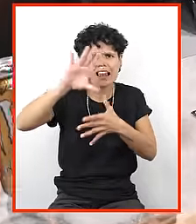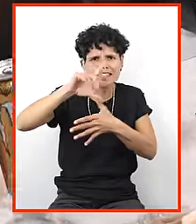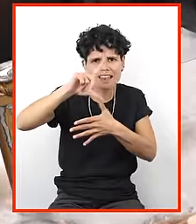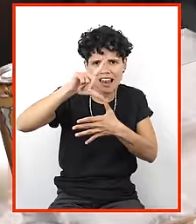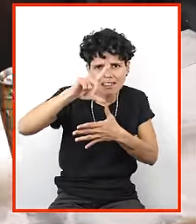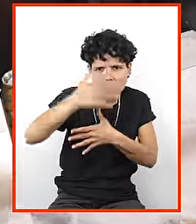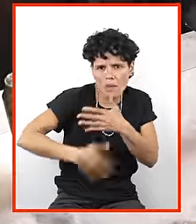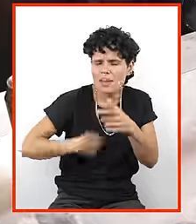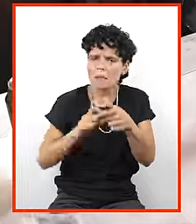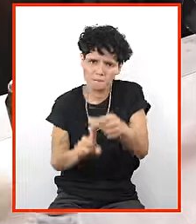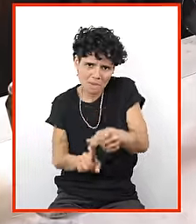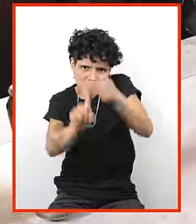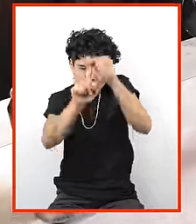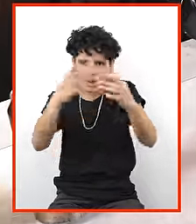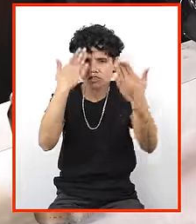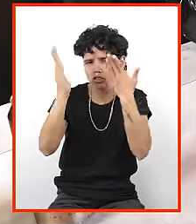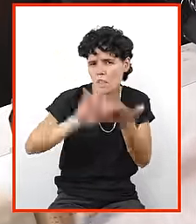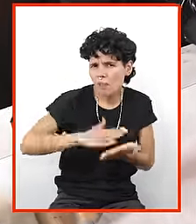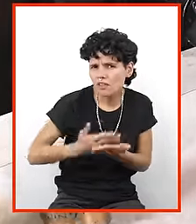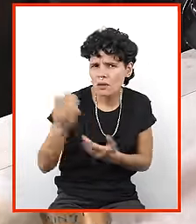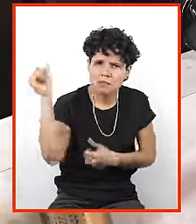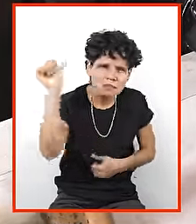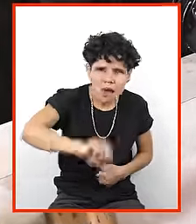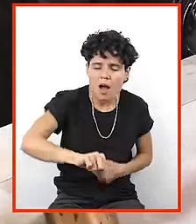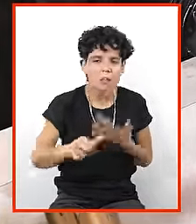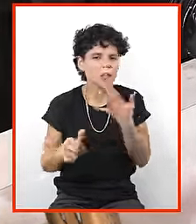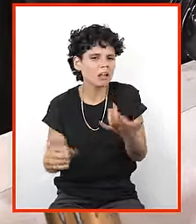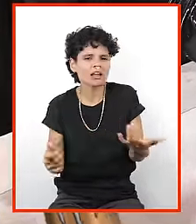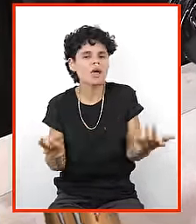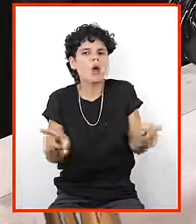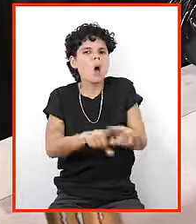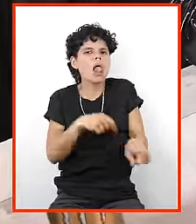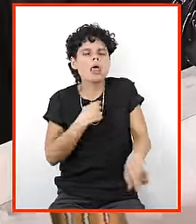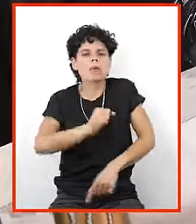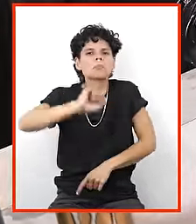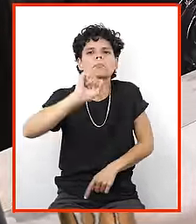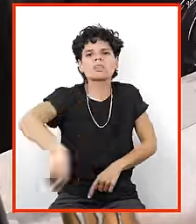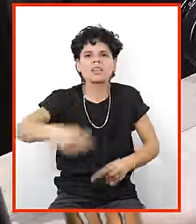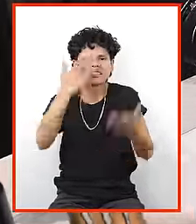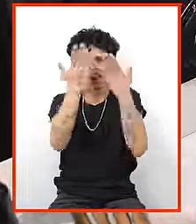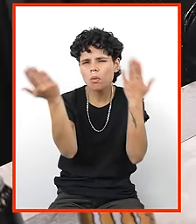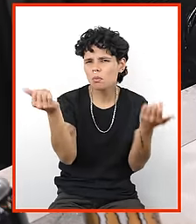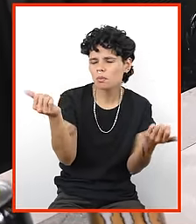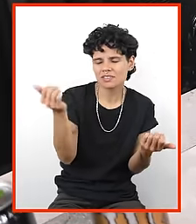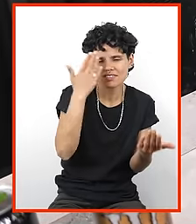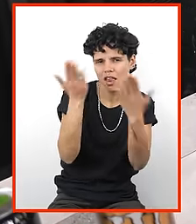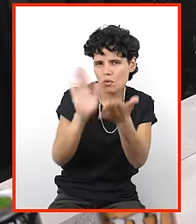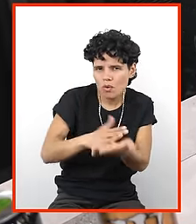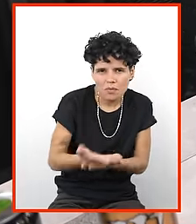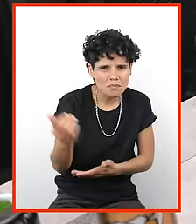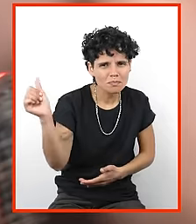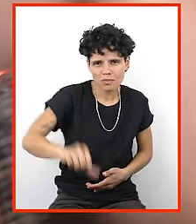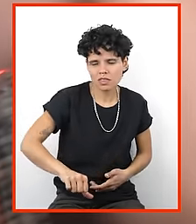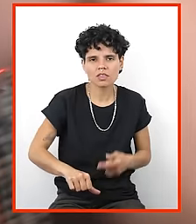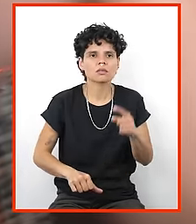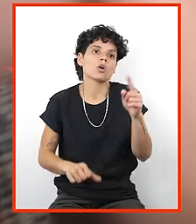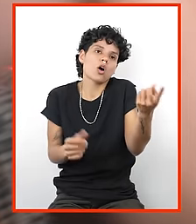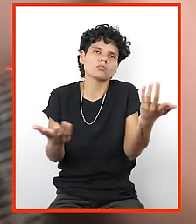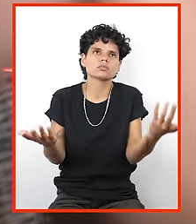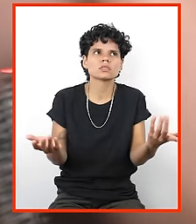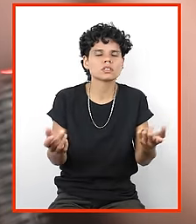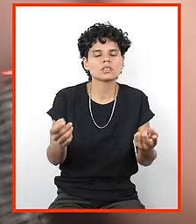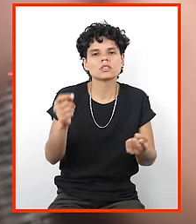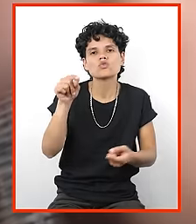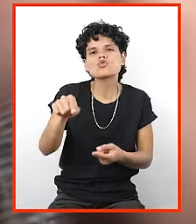de salud mental, pero es porque ha habido un descuidado absoluto y un abandono total, yo considero, no solo a la